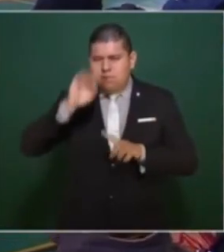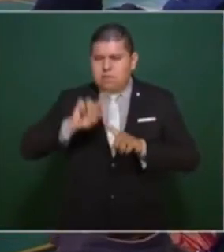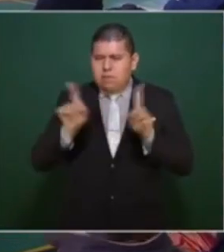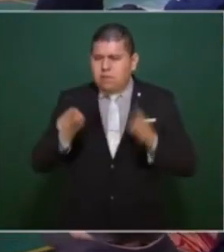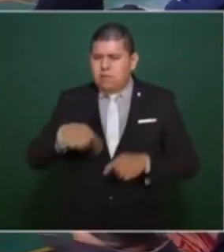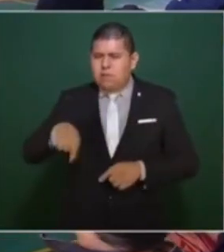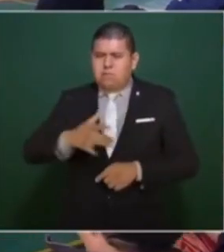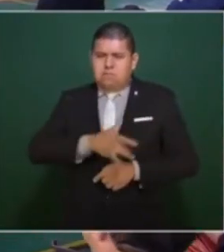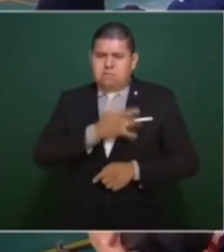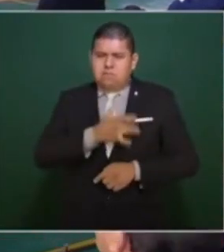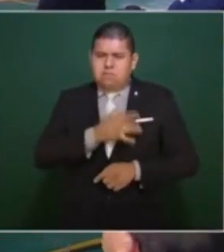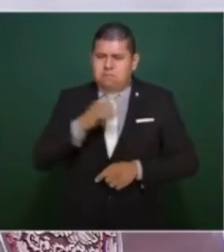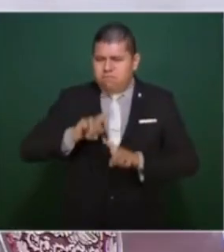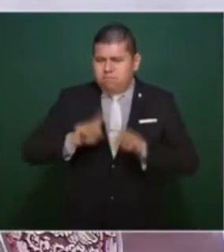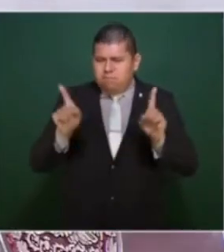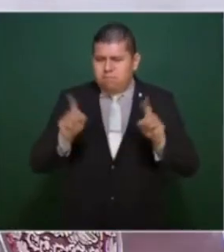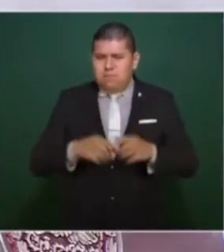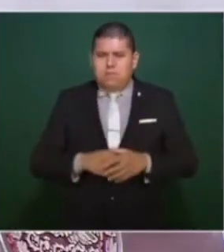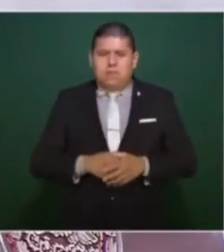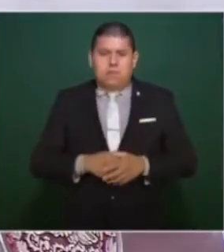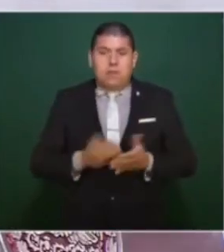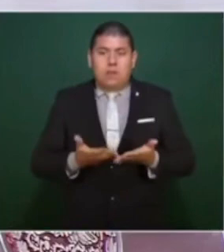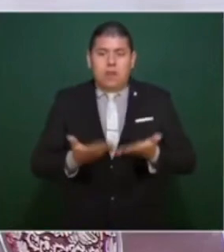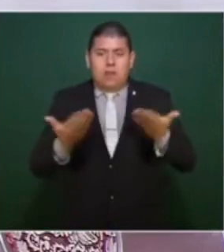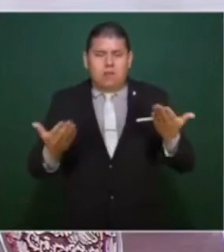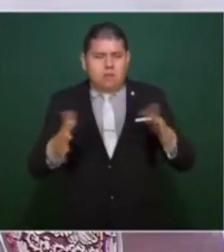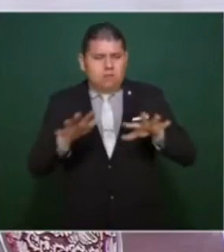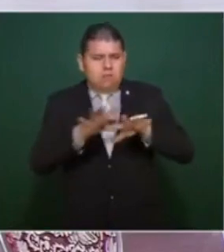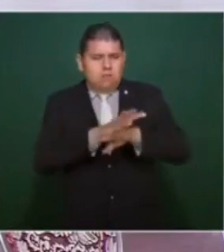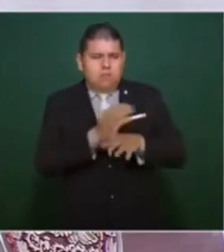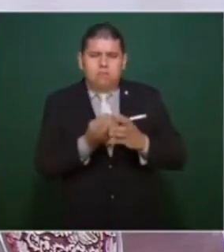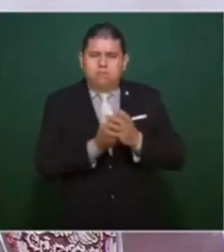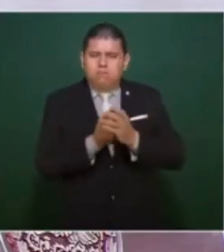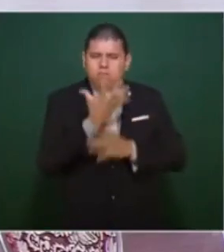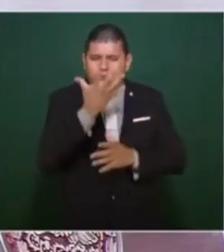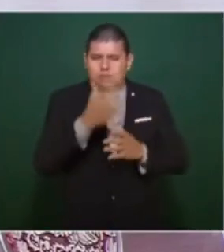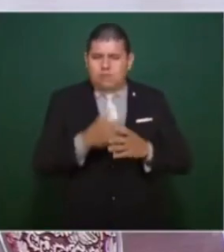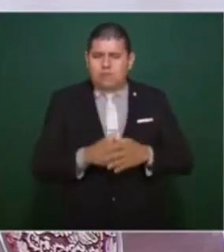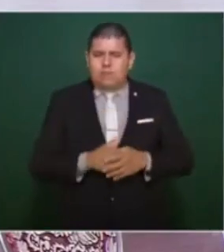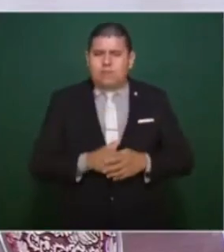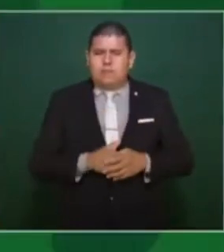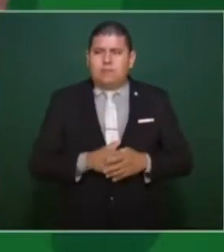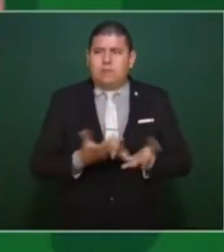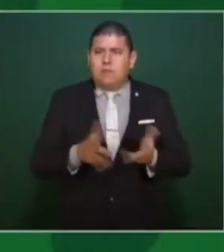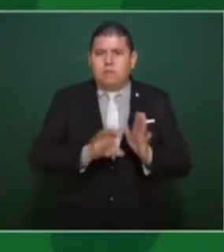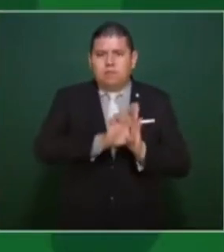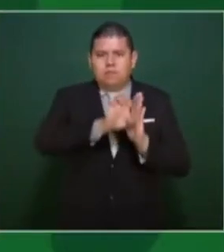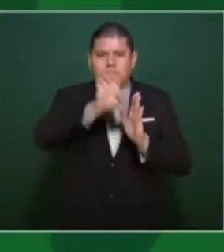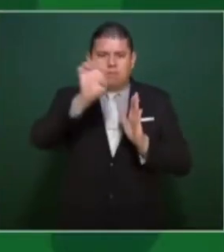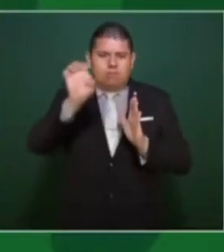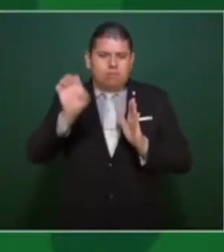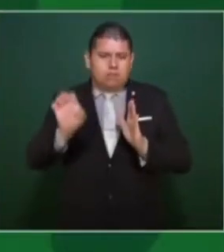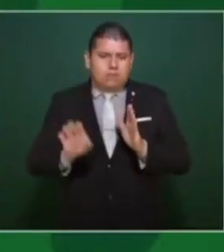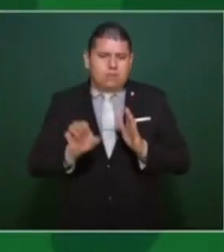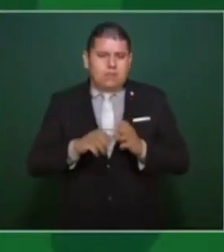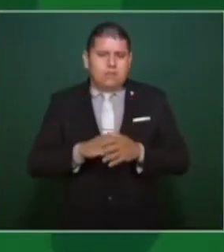del pueblo, hay una nueva realidad. No se puede poner